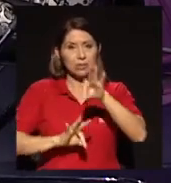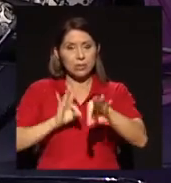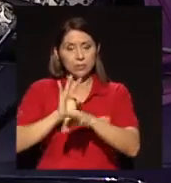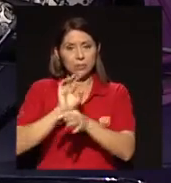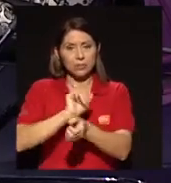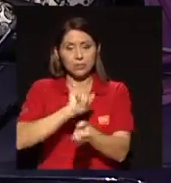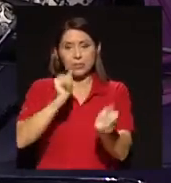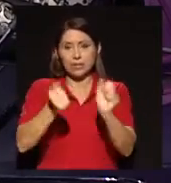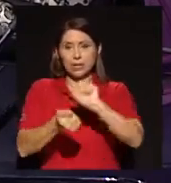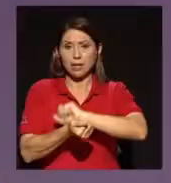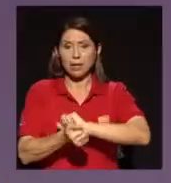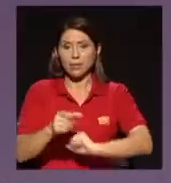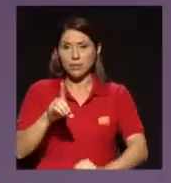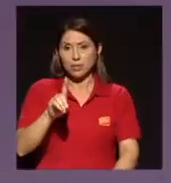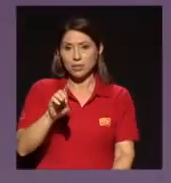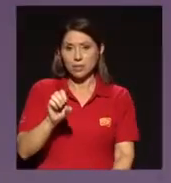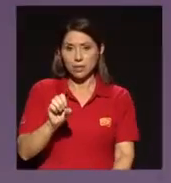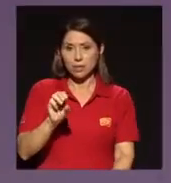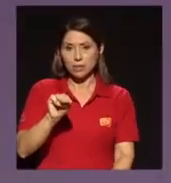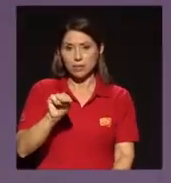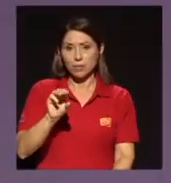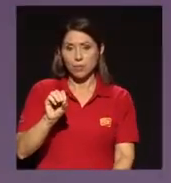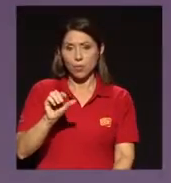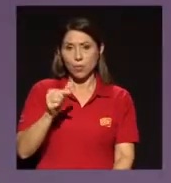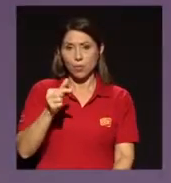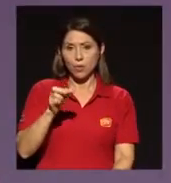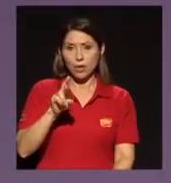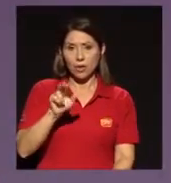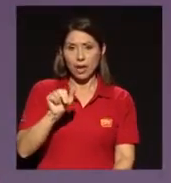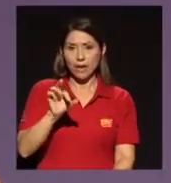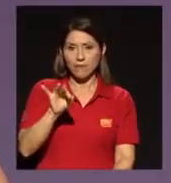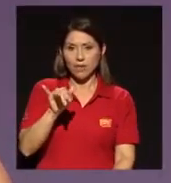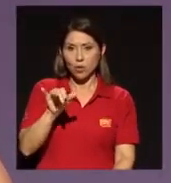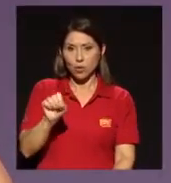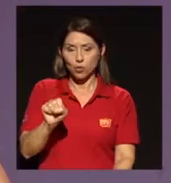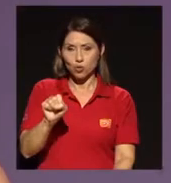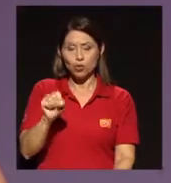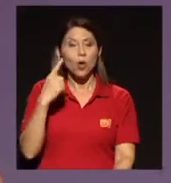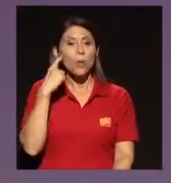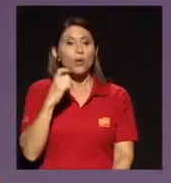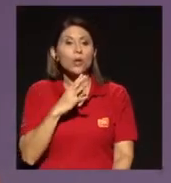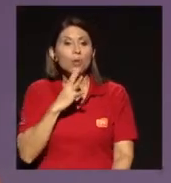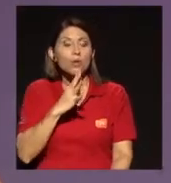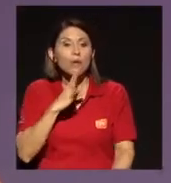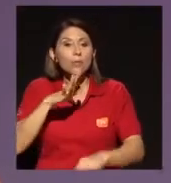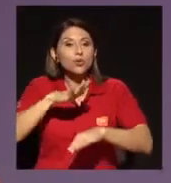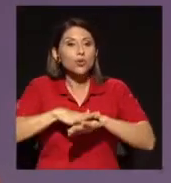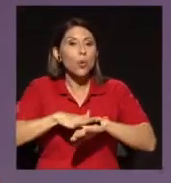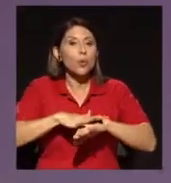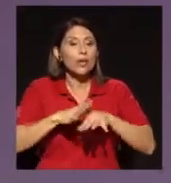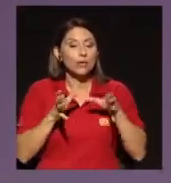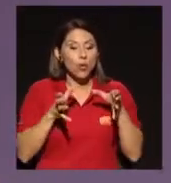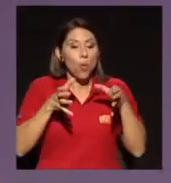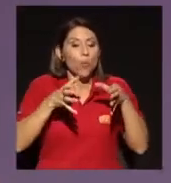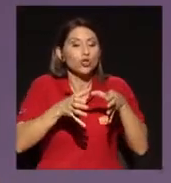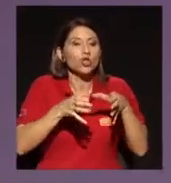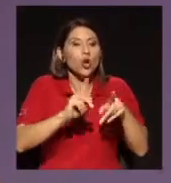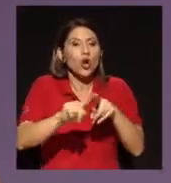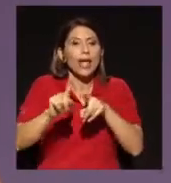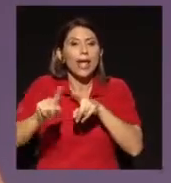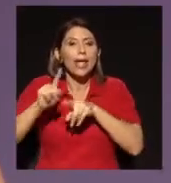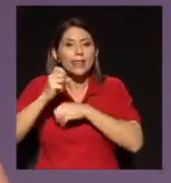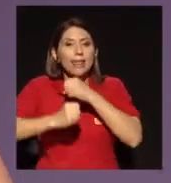tipos de cambios demográficos, ¿verdad? Porque está, digamos, cuando hablamos de lo que es la composición etaria de la familia,